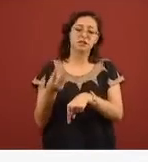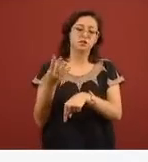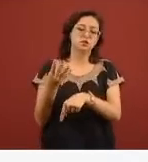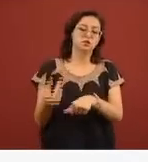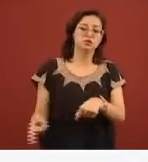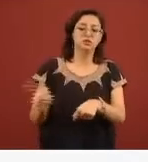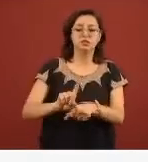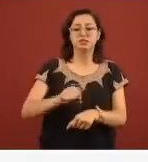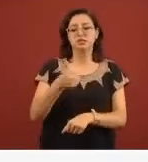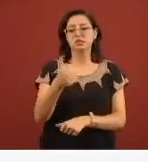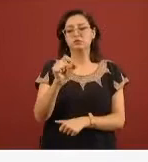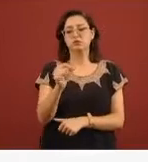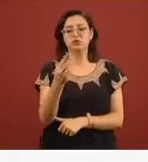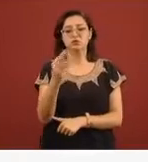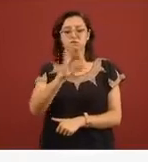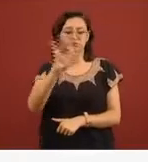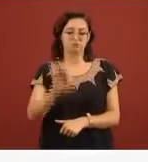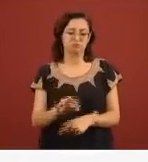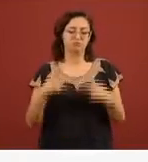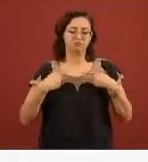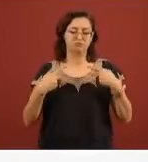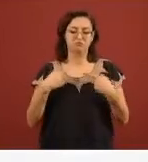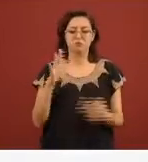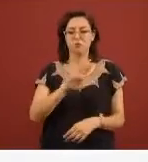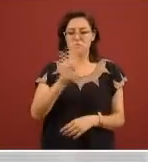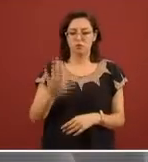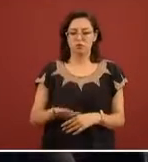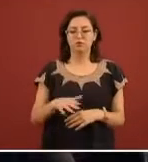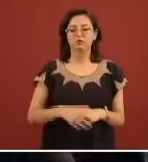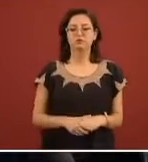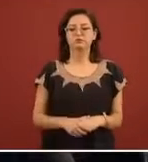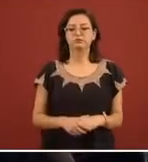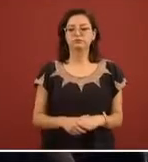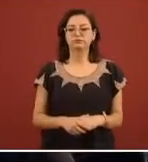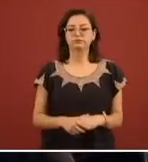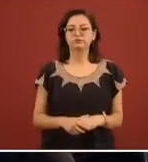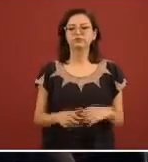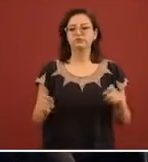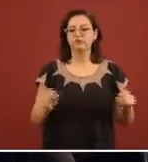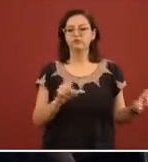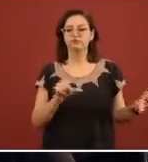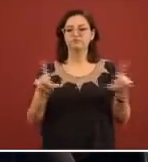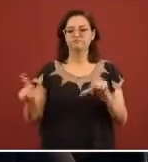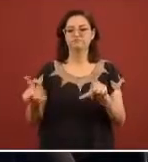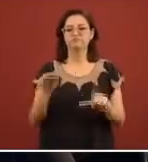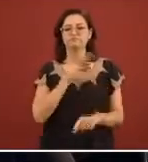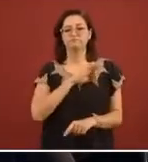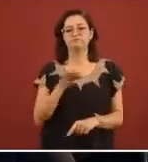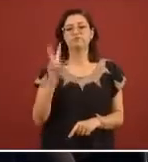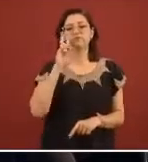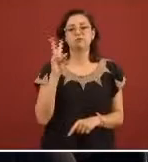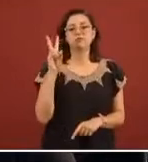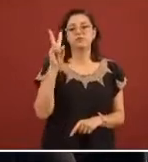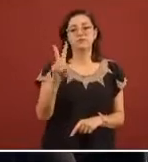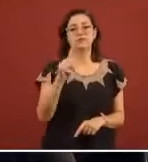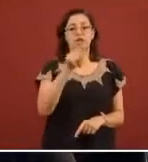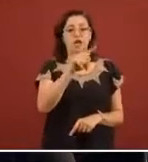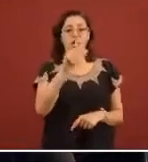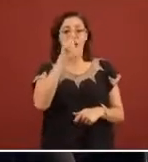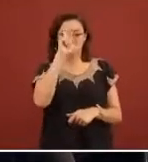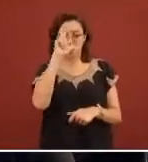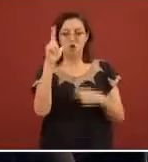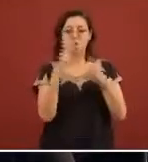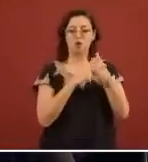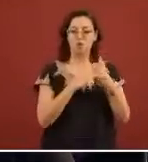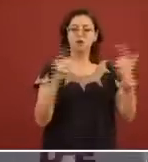de 6.3. En la siguiente diapositiva podemos observar mejor cómo precisamente el continente europeo